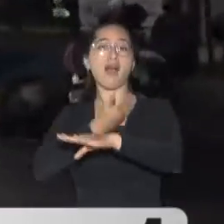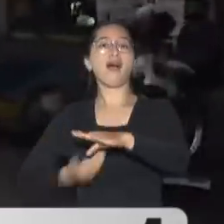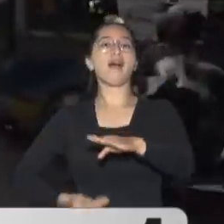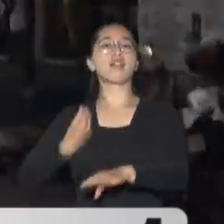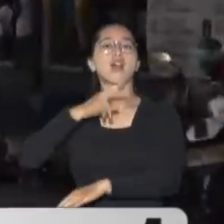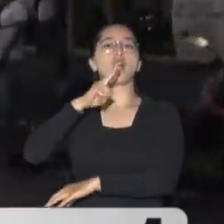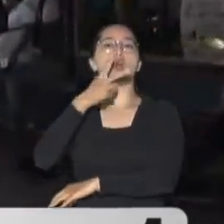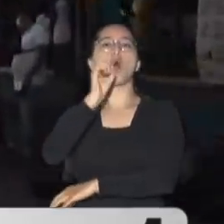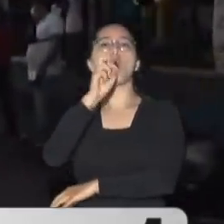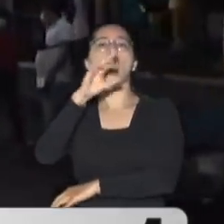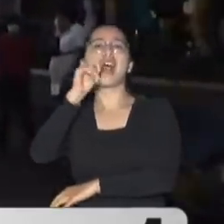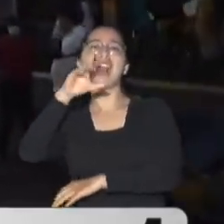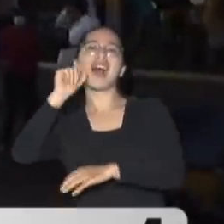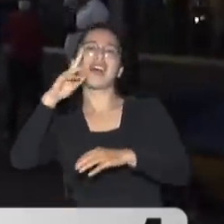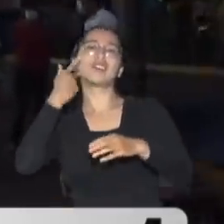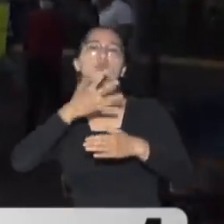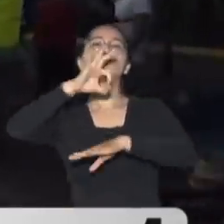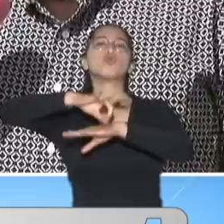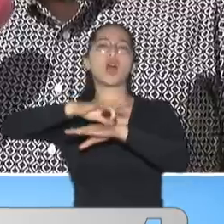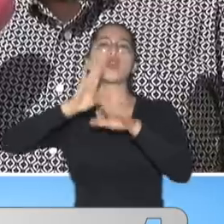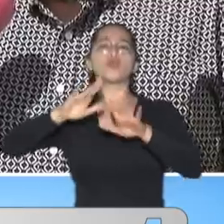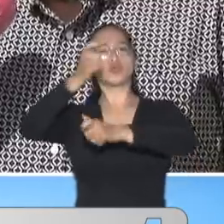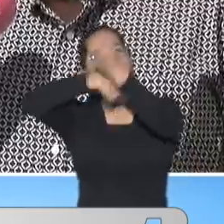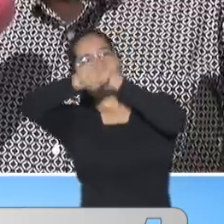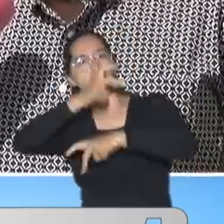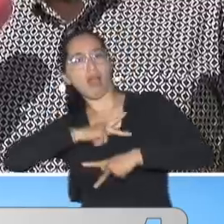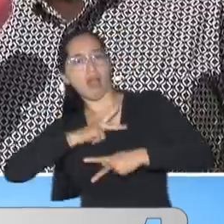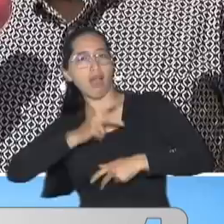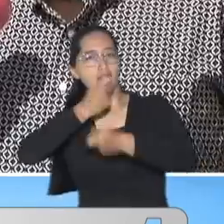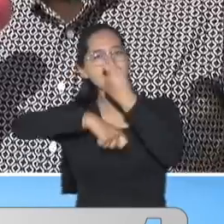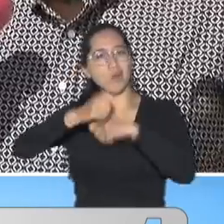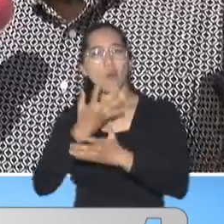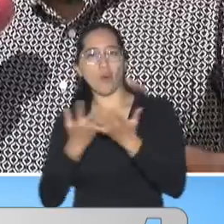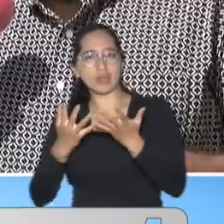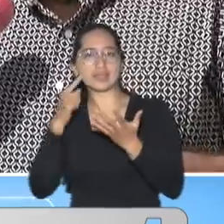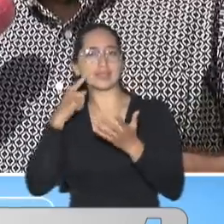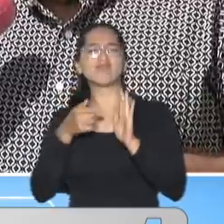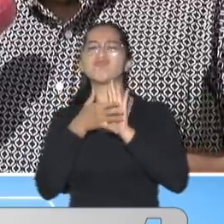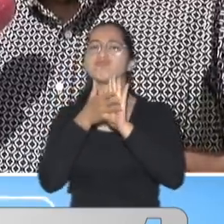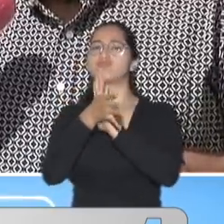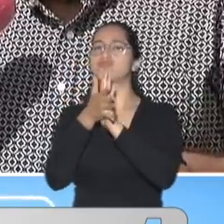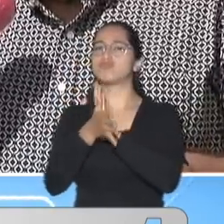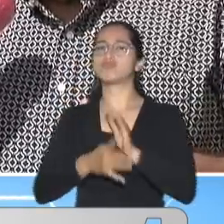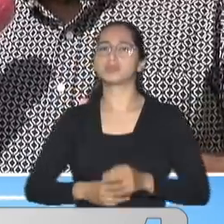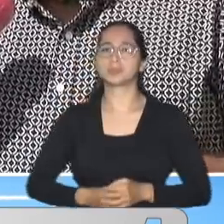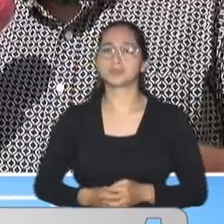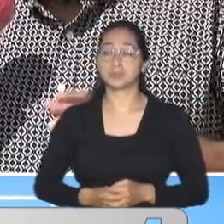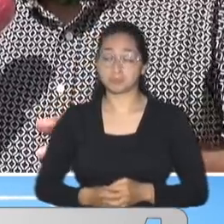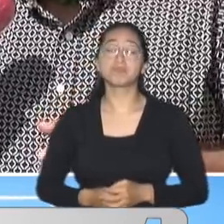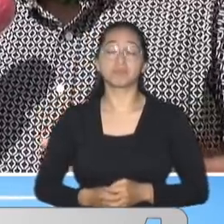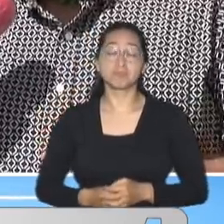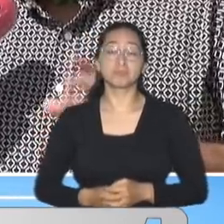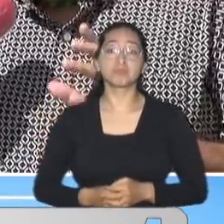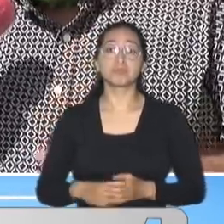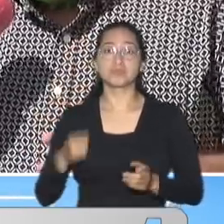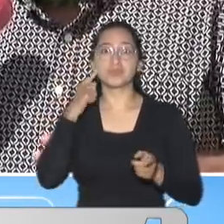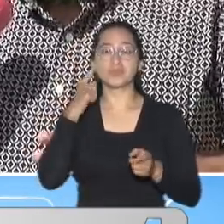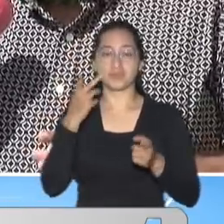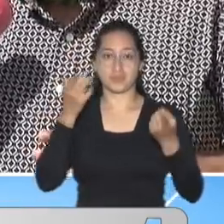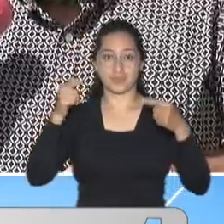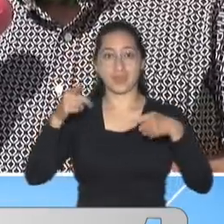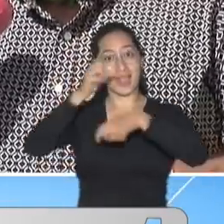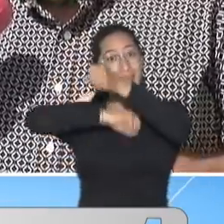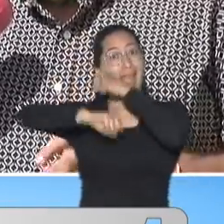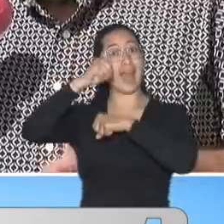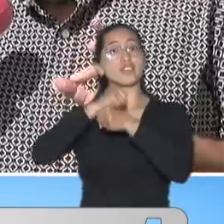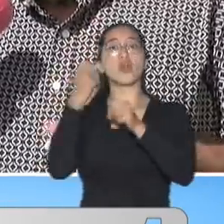UNDECO? Gracias. Pues este es un fenómeno que se ha venido incrementando a partir del segundo semestre del año